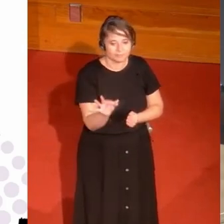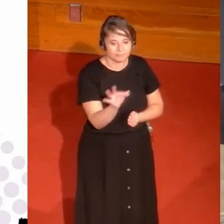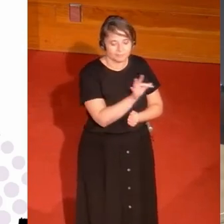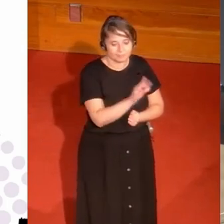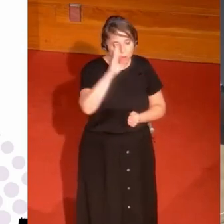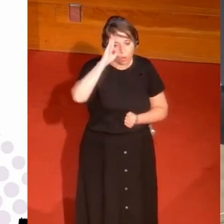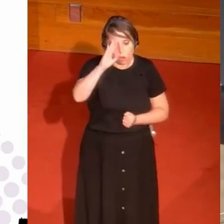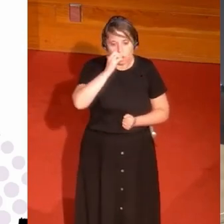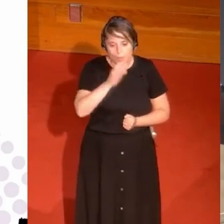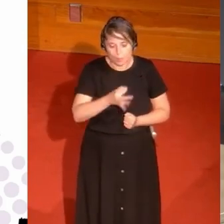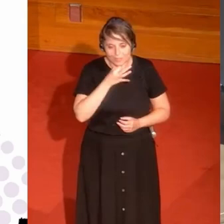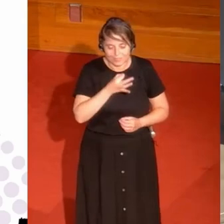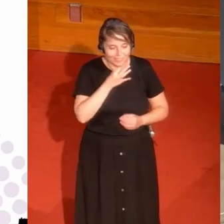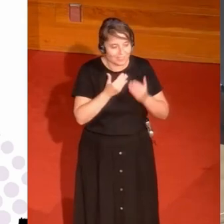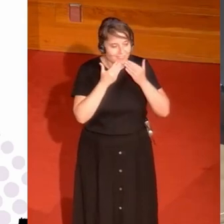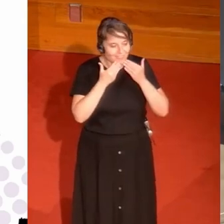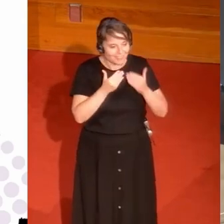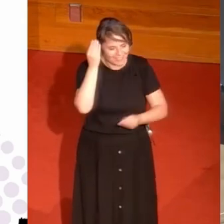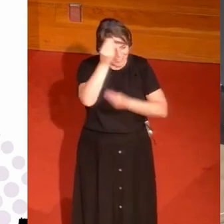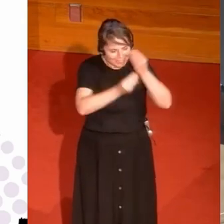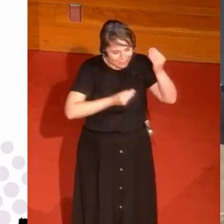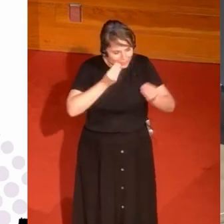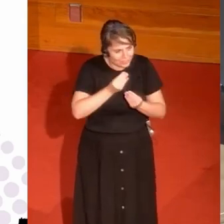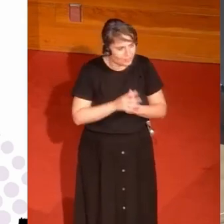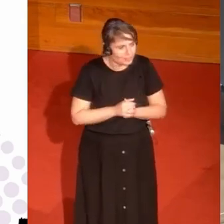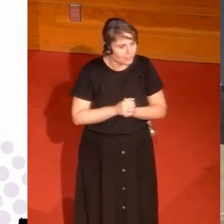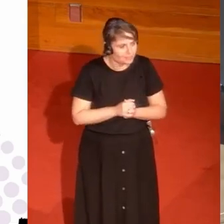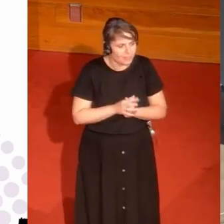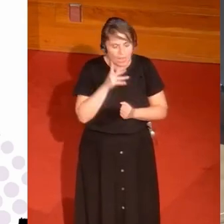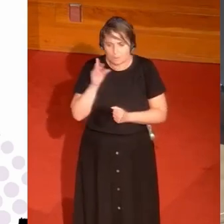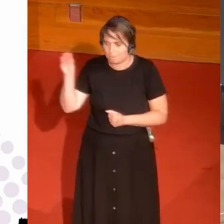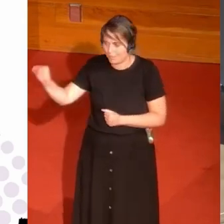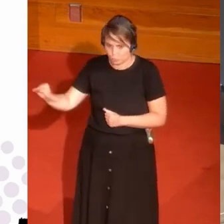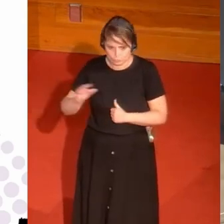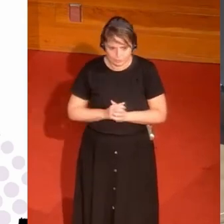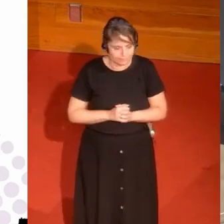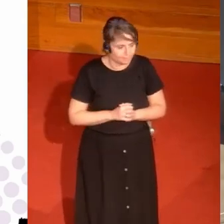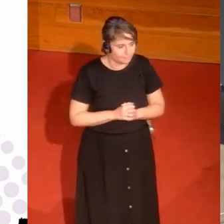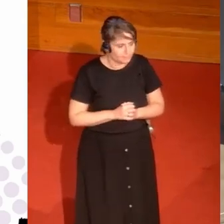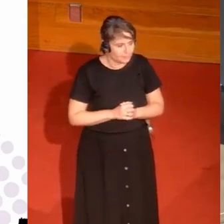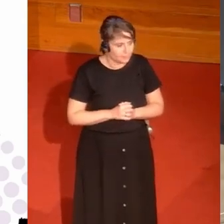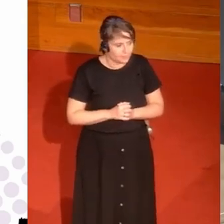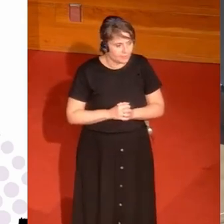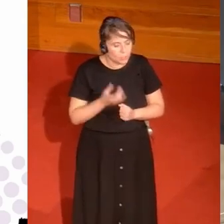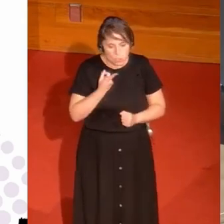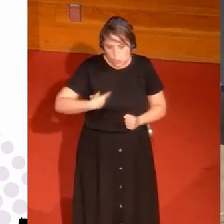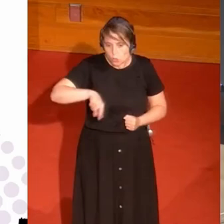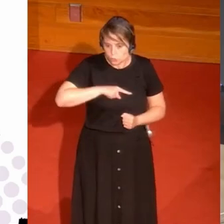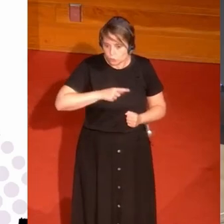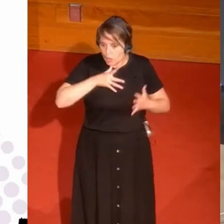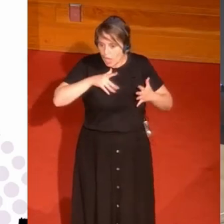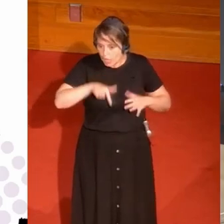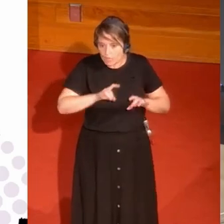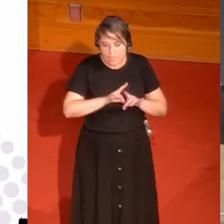Hola buenas tardes Muchas gracias por tus reflexiones a mí me gustaría hacerte la siguiente pregunta eh Nosotros sí tenemos libertad de